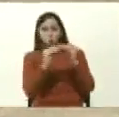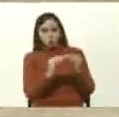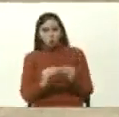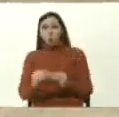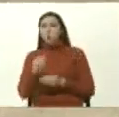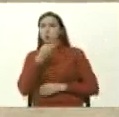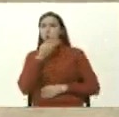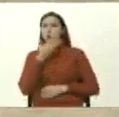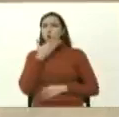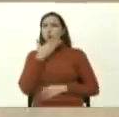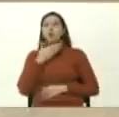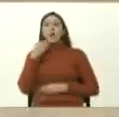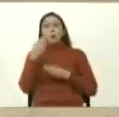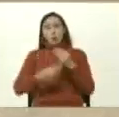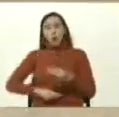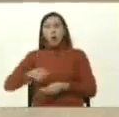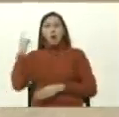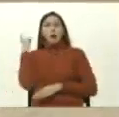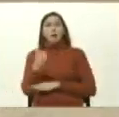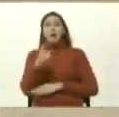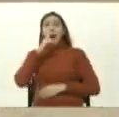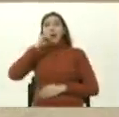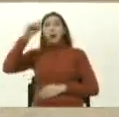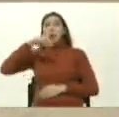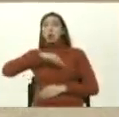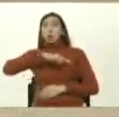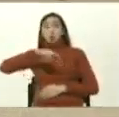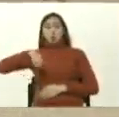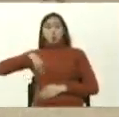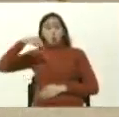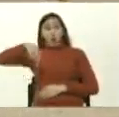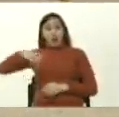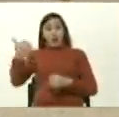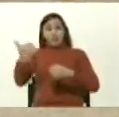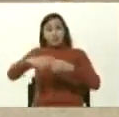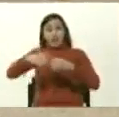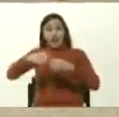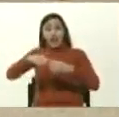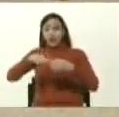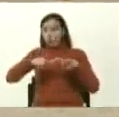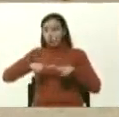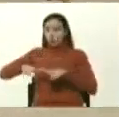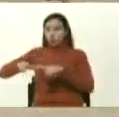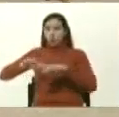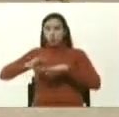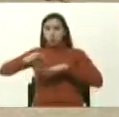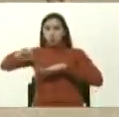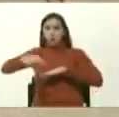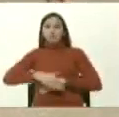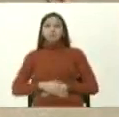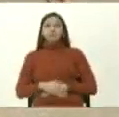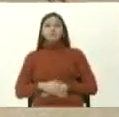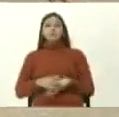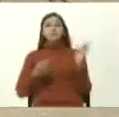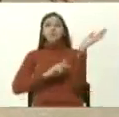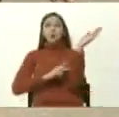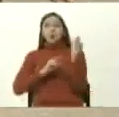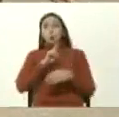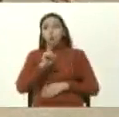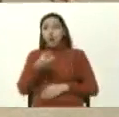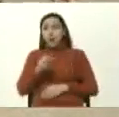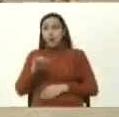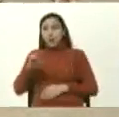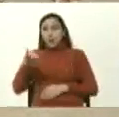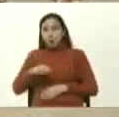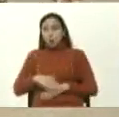el hermano presidente. Nosotros estamos en el municipio Maracaibo, del estado Zulia. Nos encontramos en la parroquia Francisco Eugenio Bustamante, en la